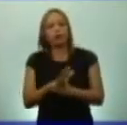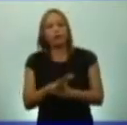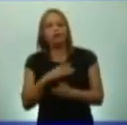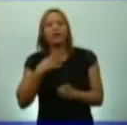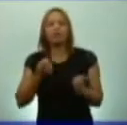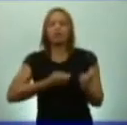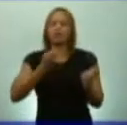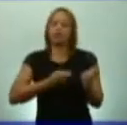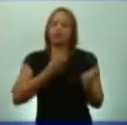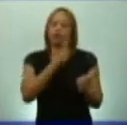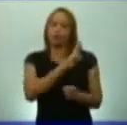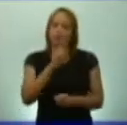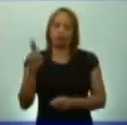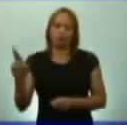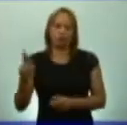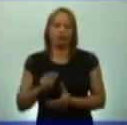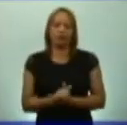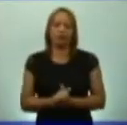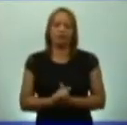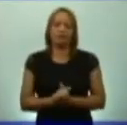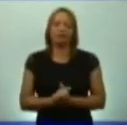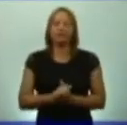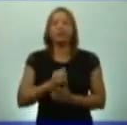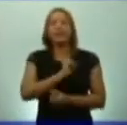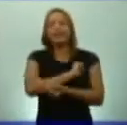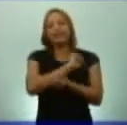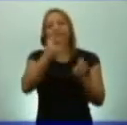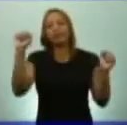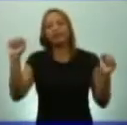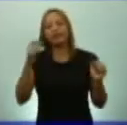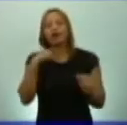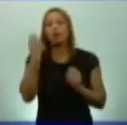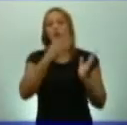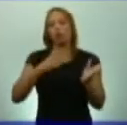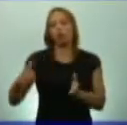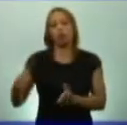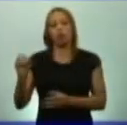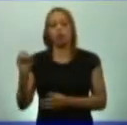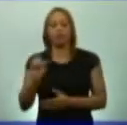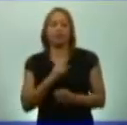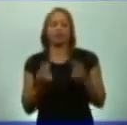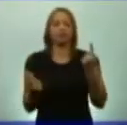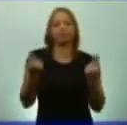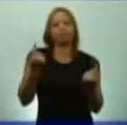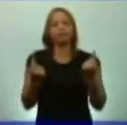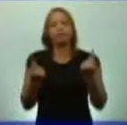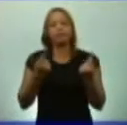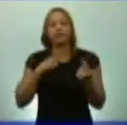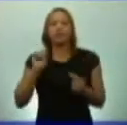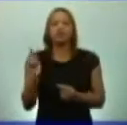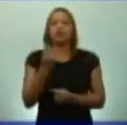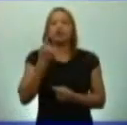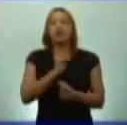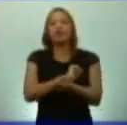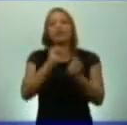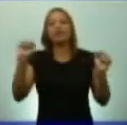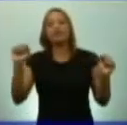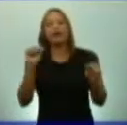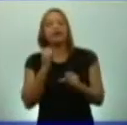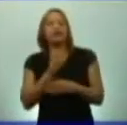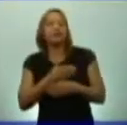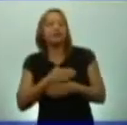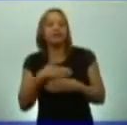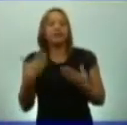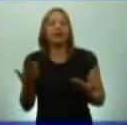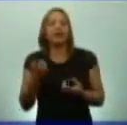lucha revolucionaria, la de la libertad o la muerte. Solo que ahora libertad quiere decir algo más